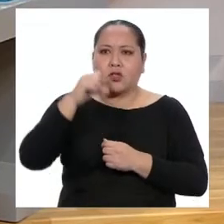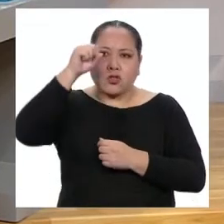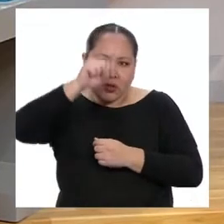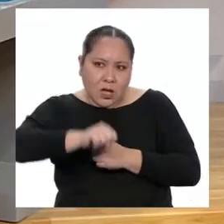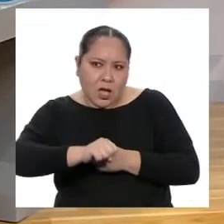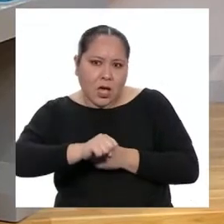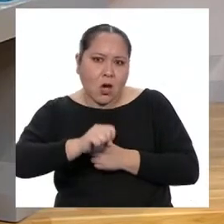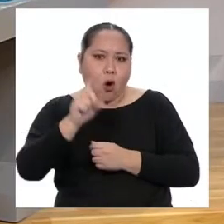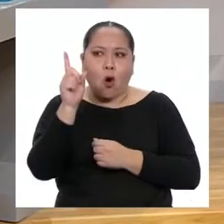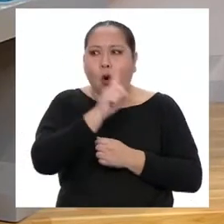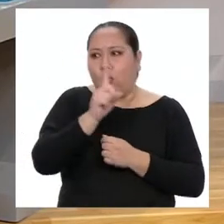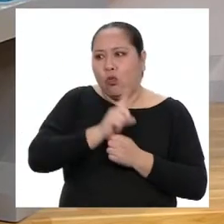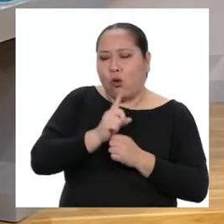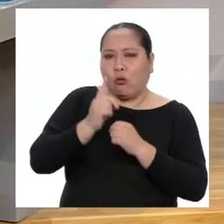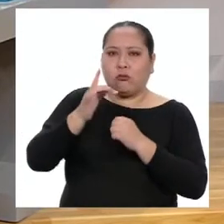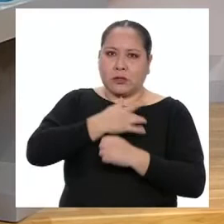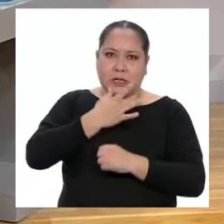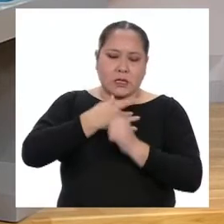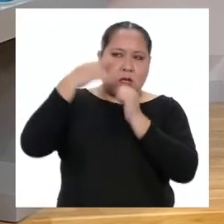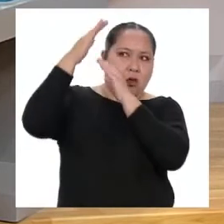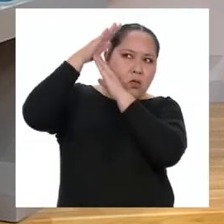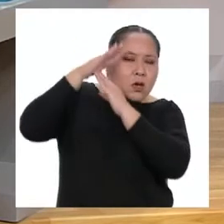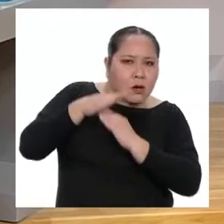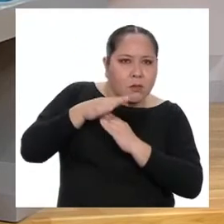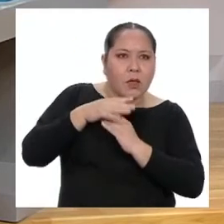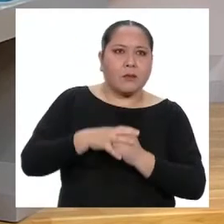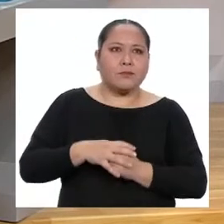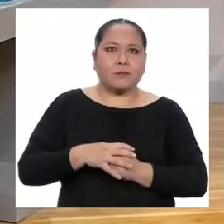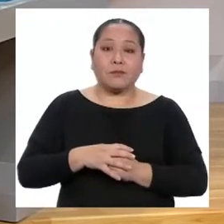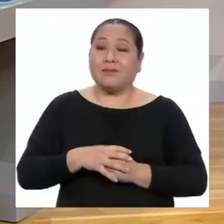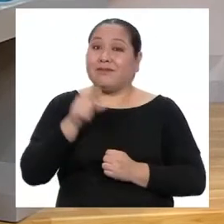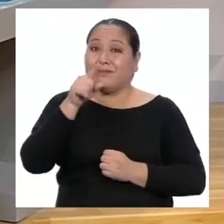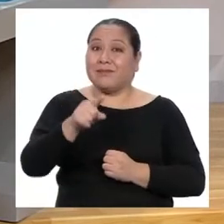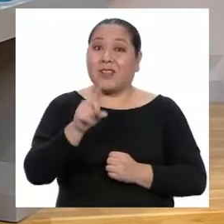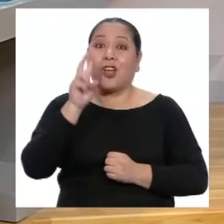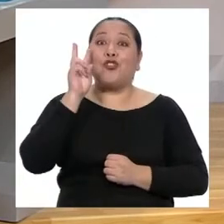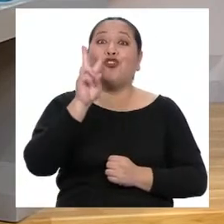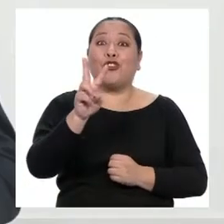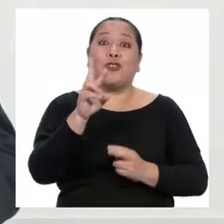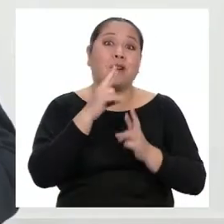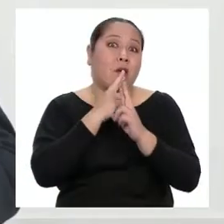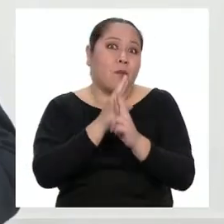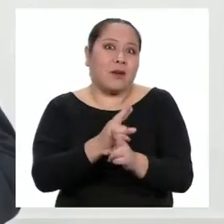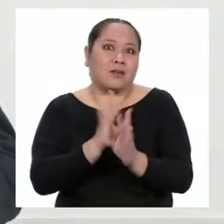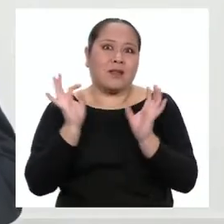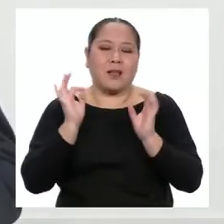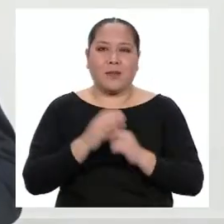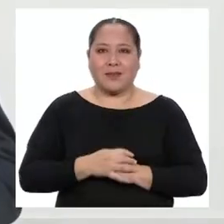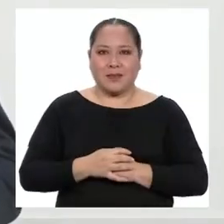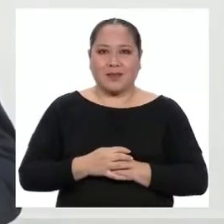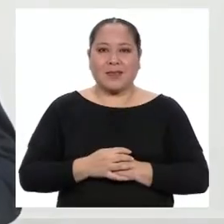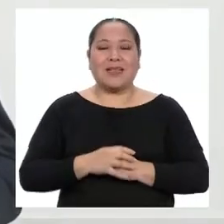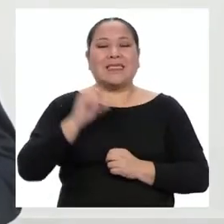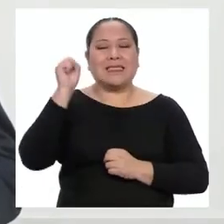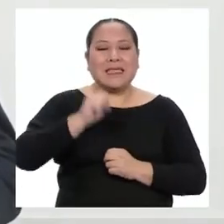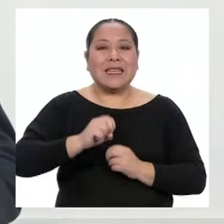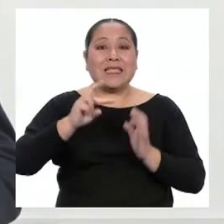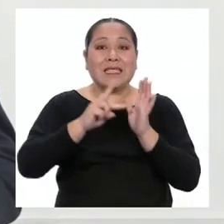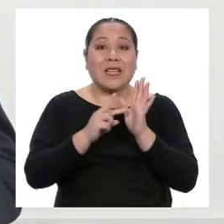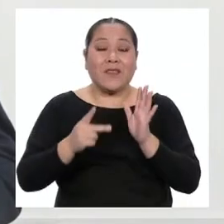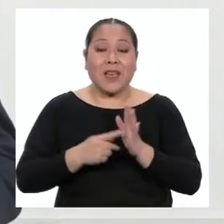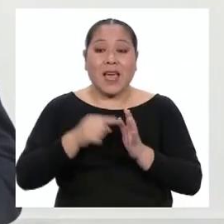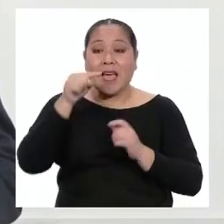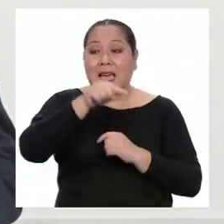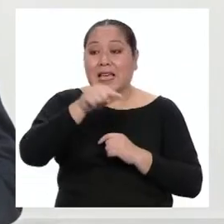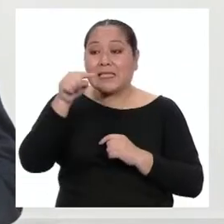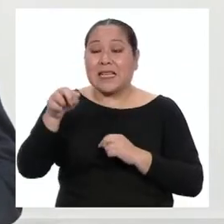fueron o no discriminados. Hay solo dos posibles respuestas. Eso quiere decir que las